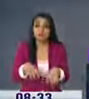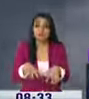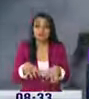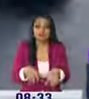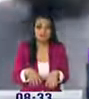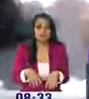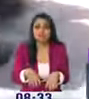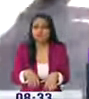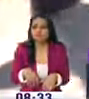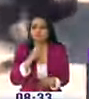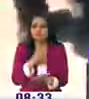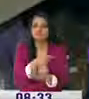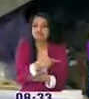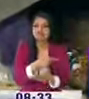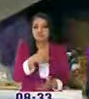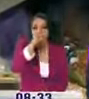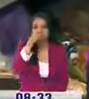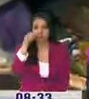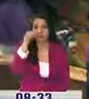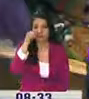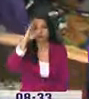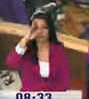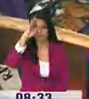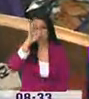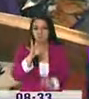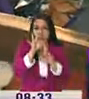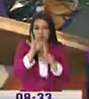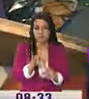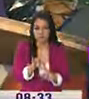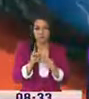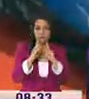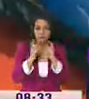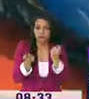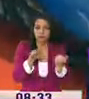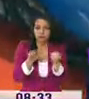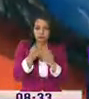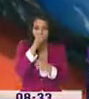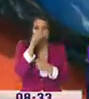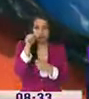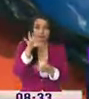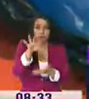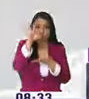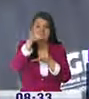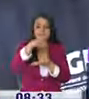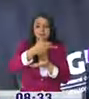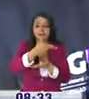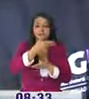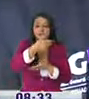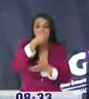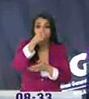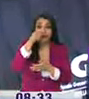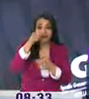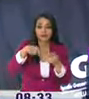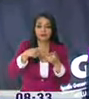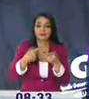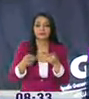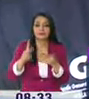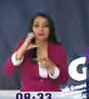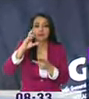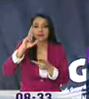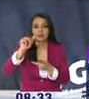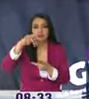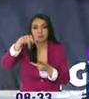que había producto prohibido. Agentes antinarcóticos encontraron creepy y pasta base de cocaína. Hemos encontrado evidencia que